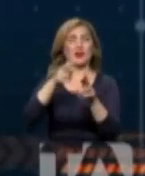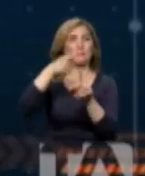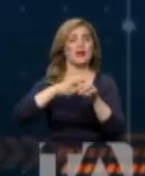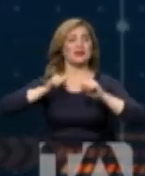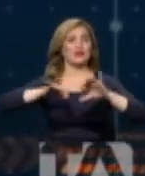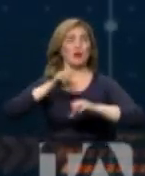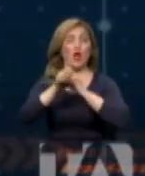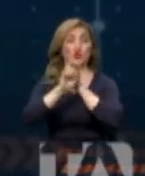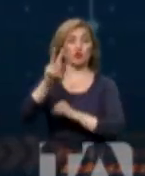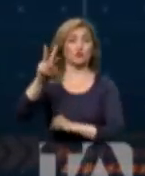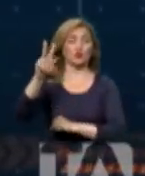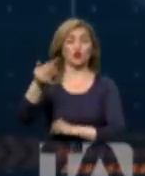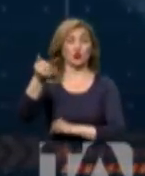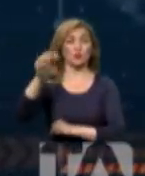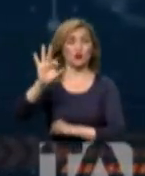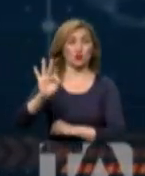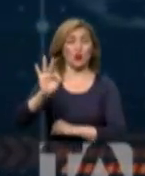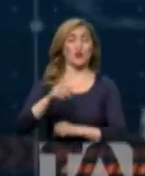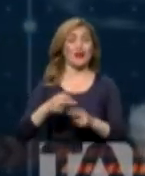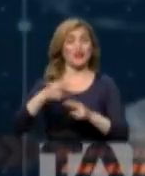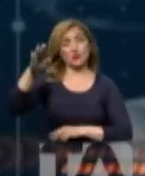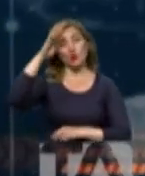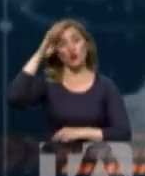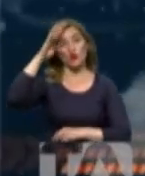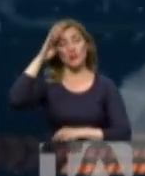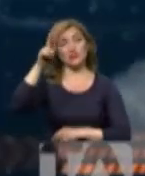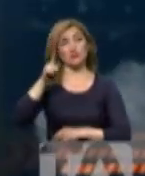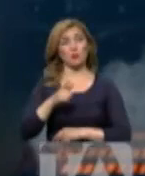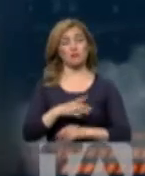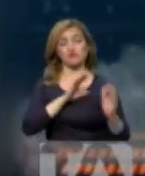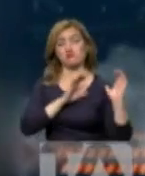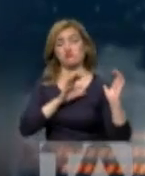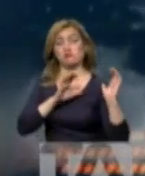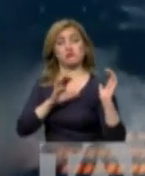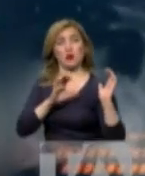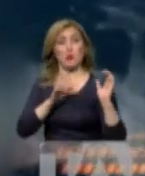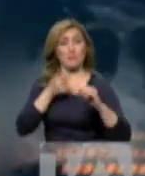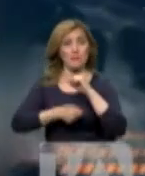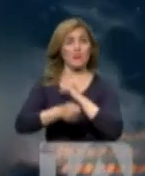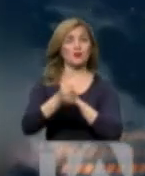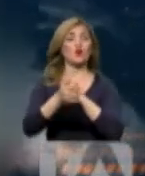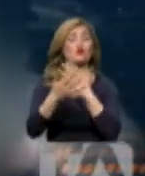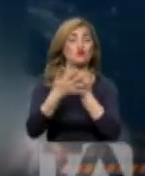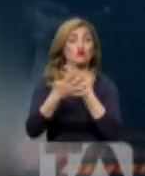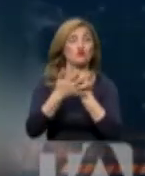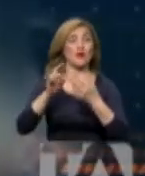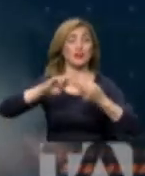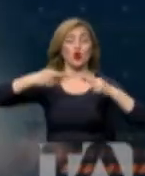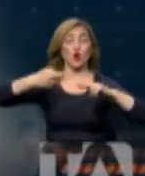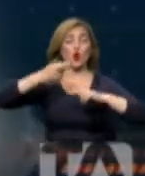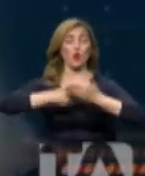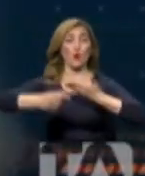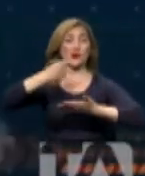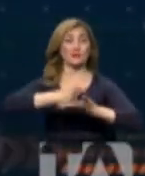de 2019. Llevaban el cadáver del ex policía Lautaro Álvarez Lima, asesinado en el Centro de Privación de Libertad Regional Guayas. Ni la